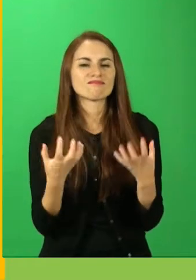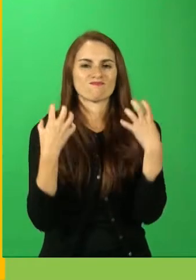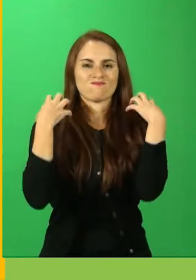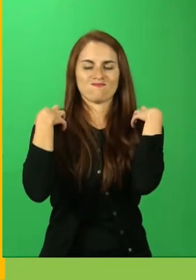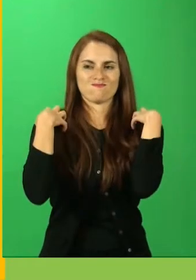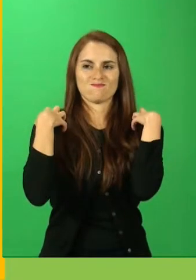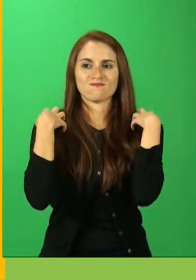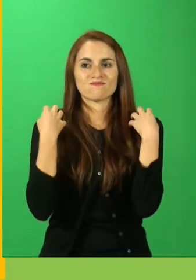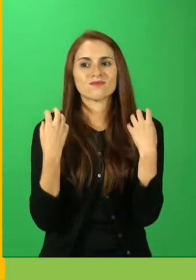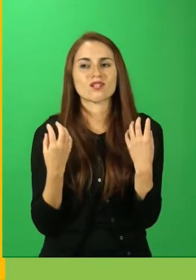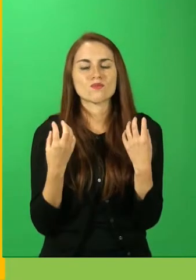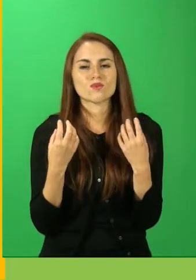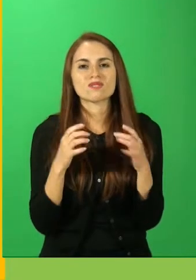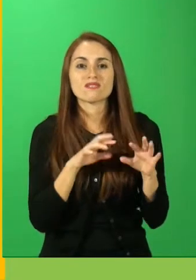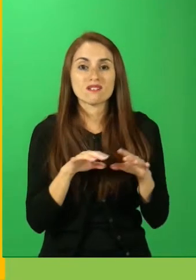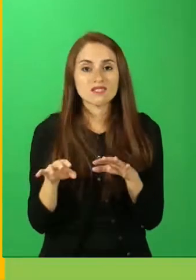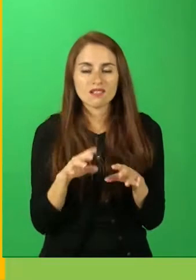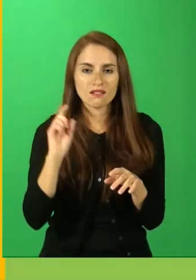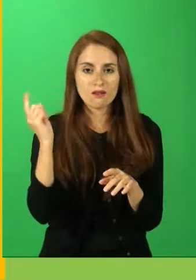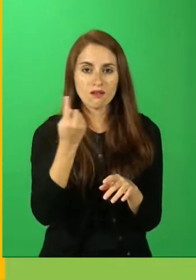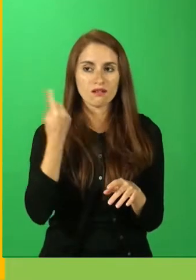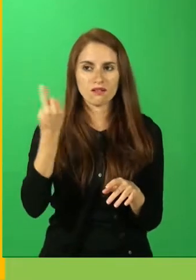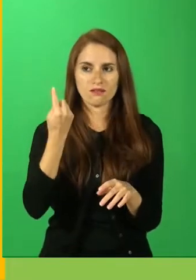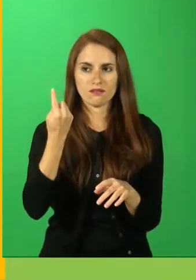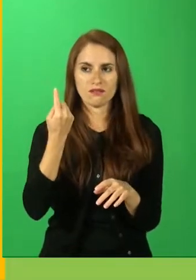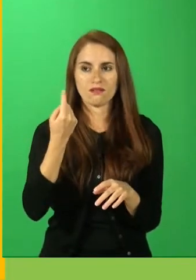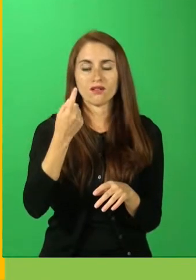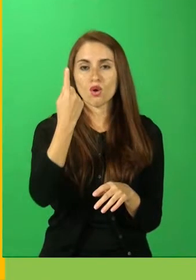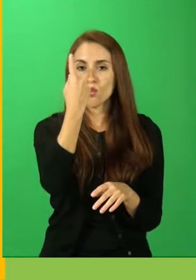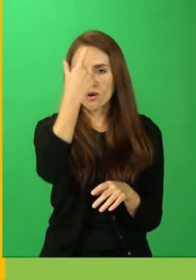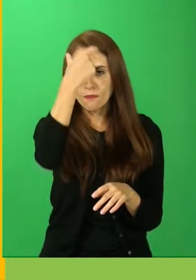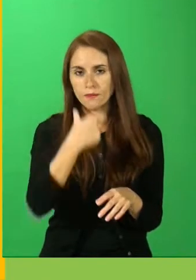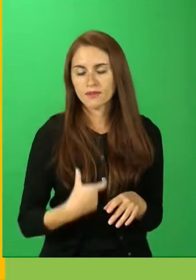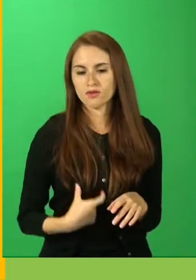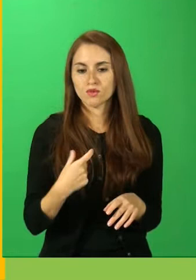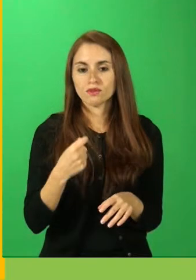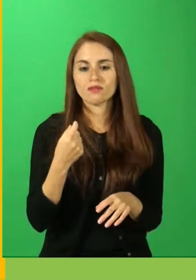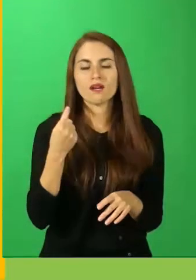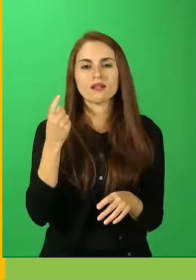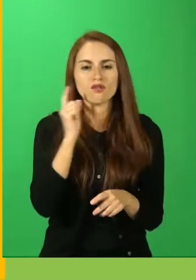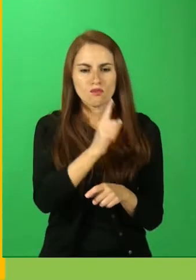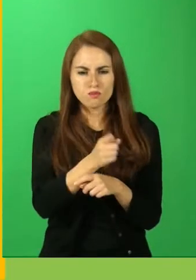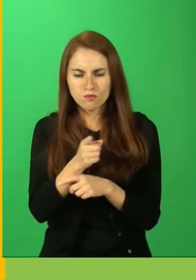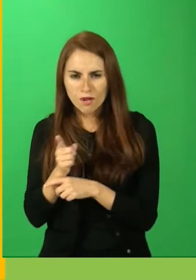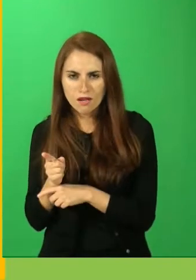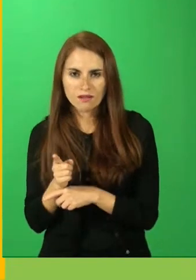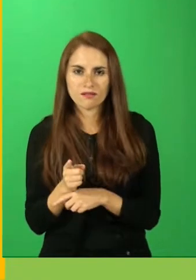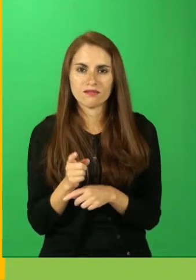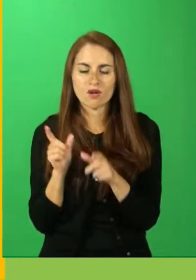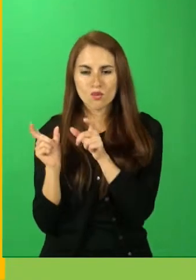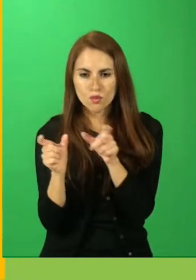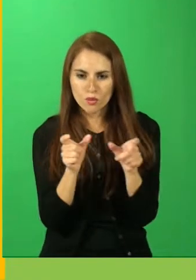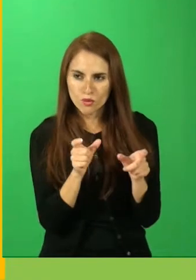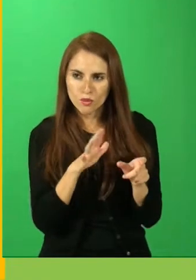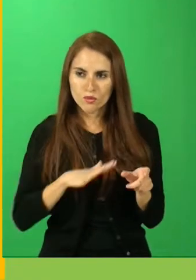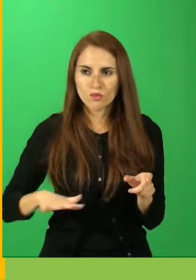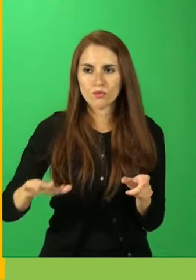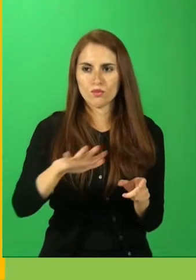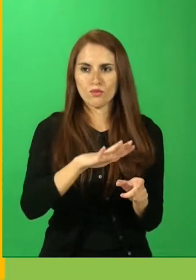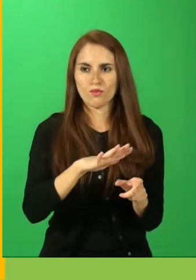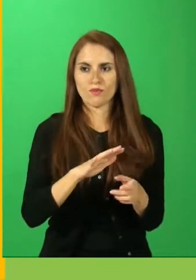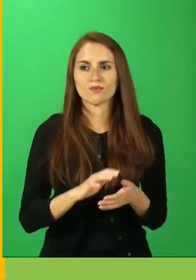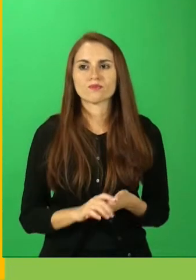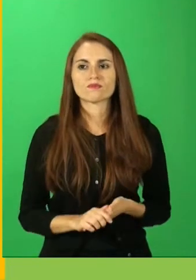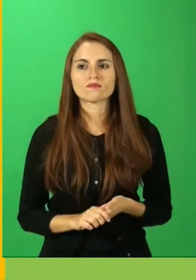de los máximos dirigentes que controla el partido y a todo el país. Y como lo dice textualmente, es